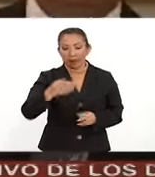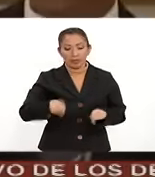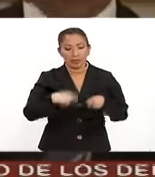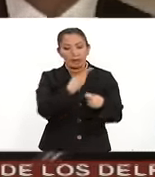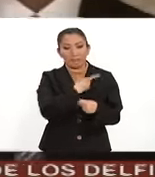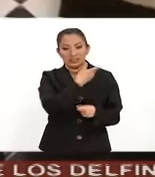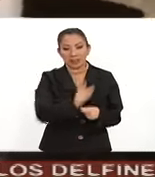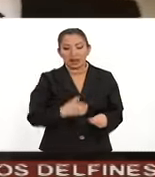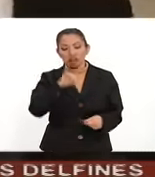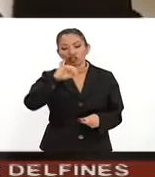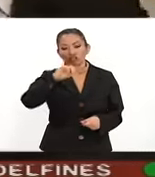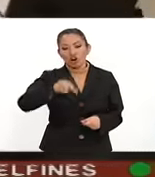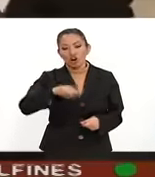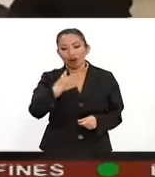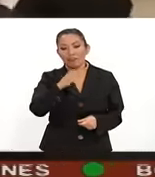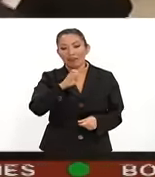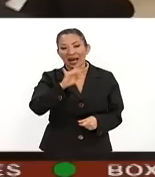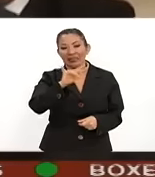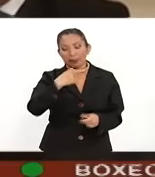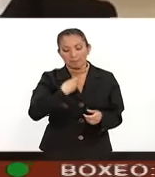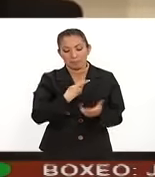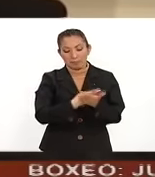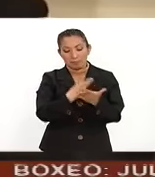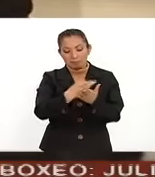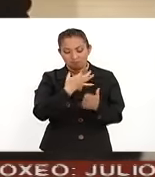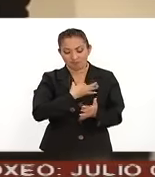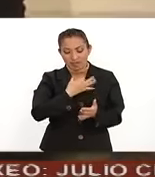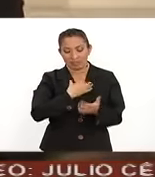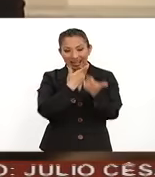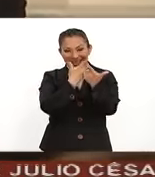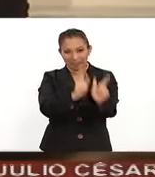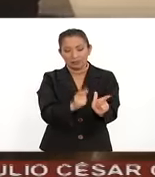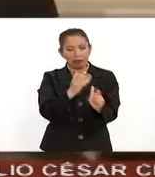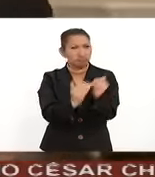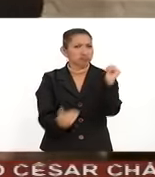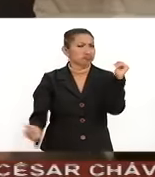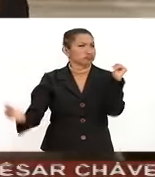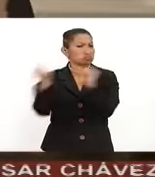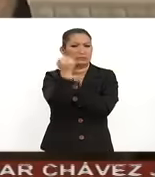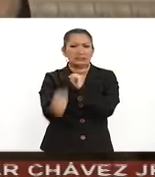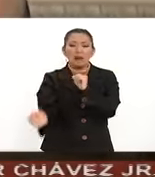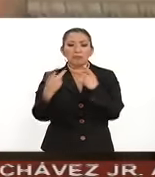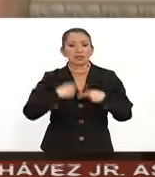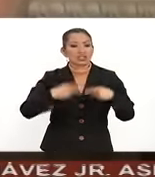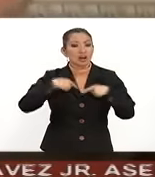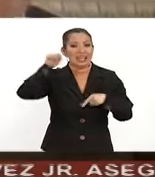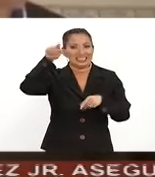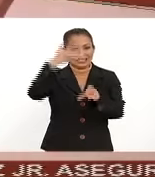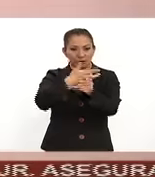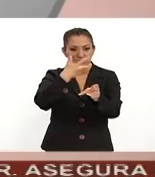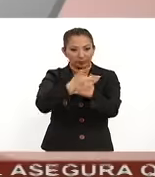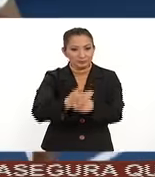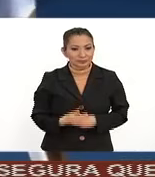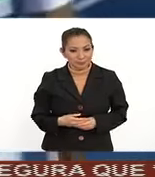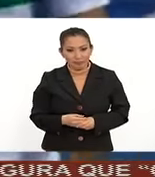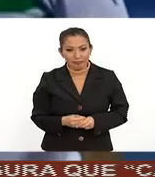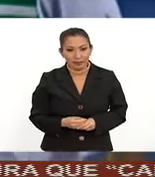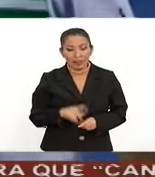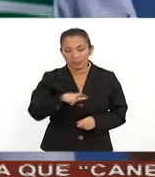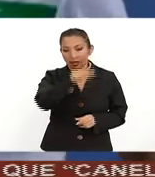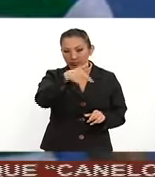al vicepresidente Joe Biden la Medalla Presidencial de Libertad, el máximo reconocimiento a un civil en aquel país.